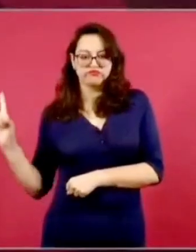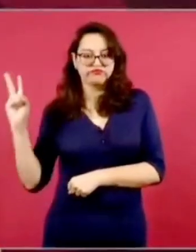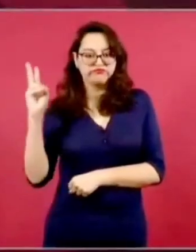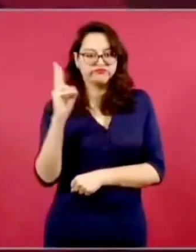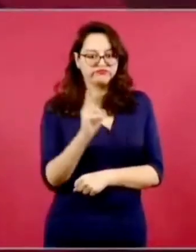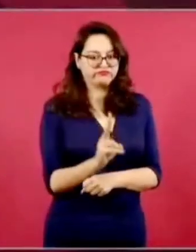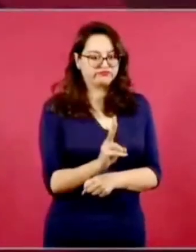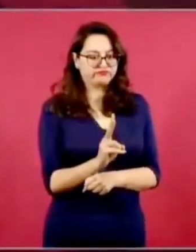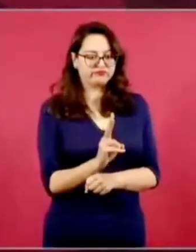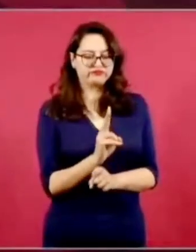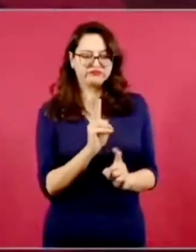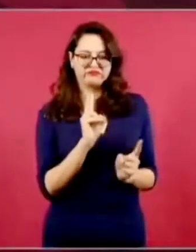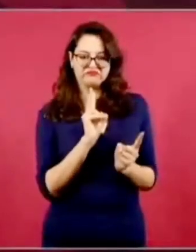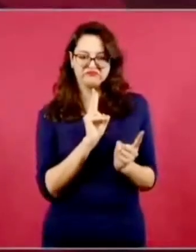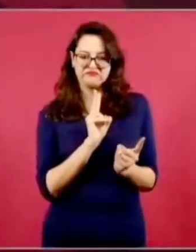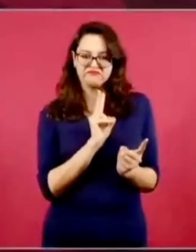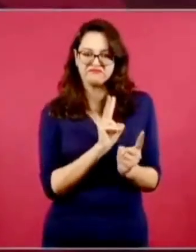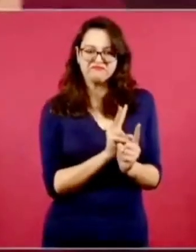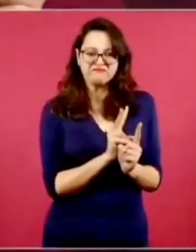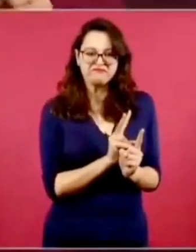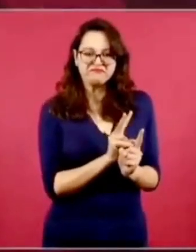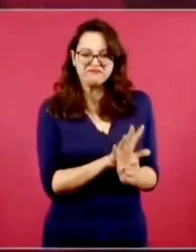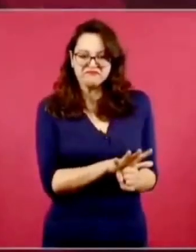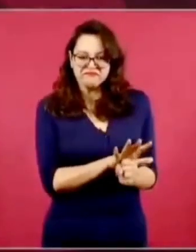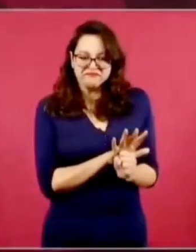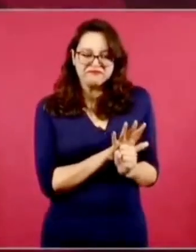y le llevaron una carta